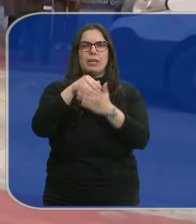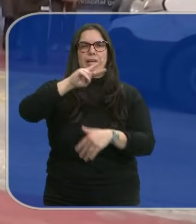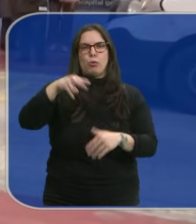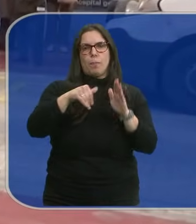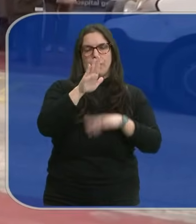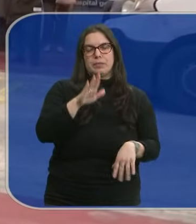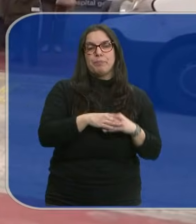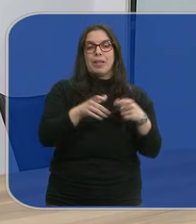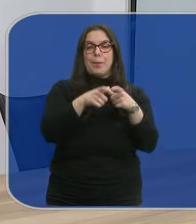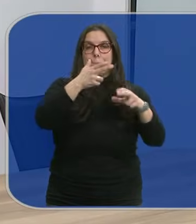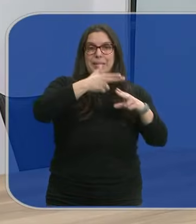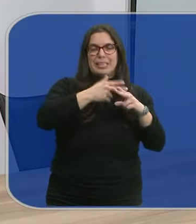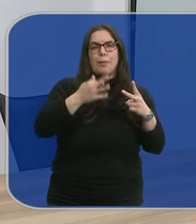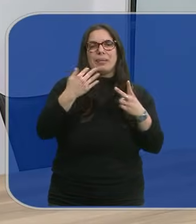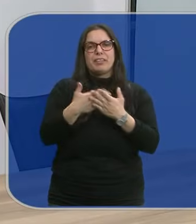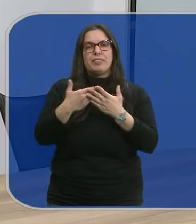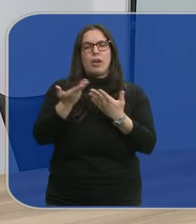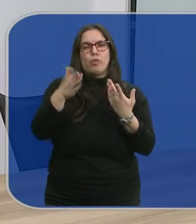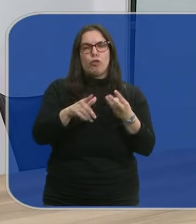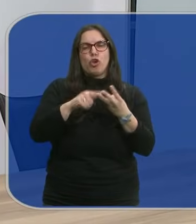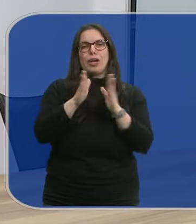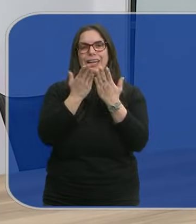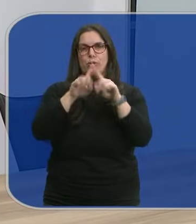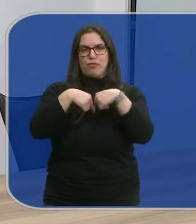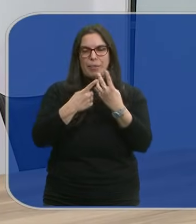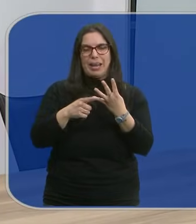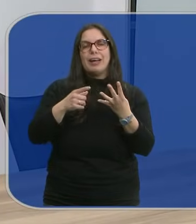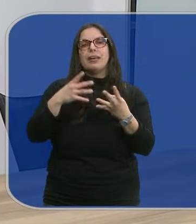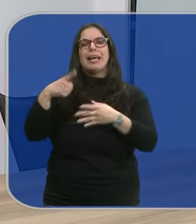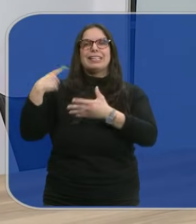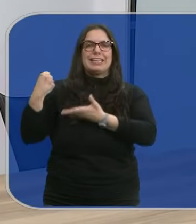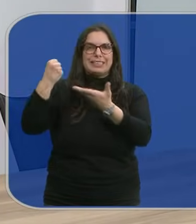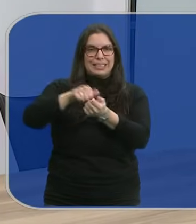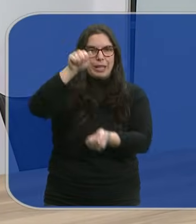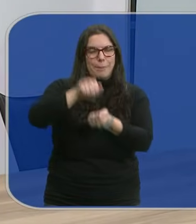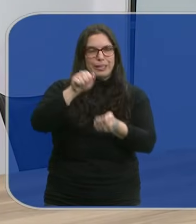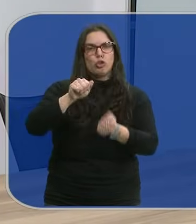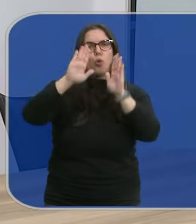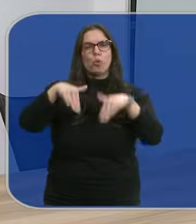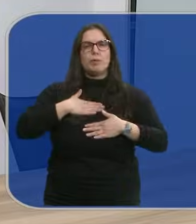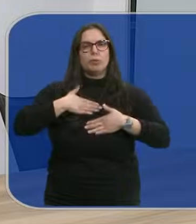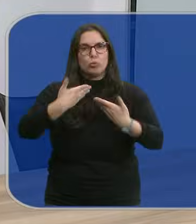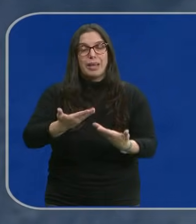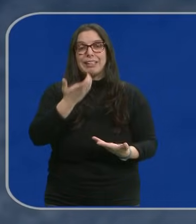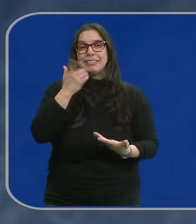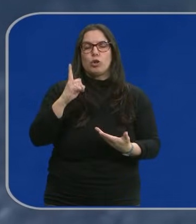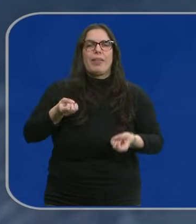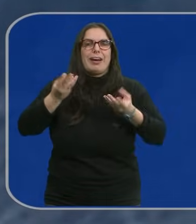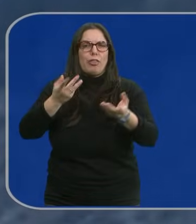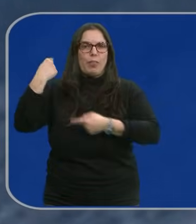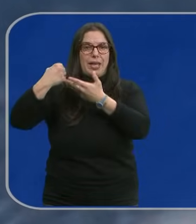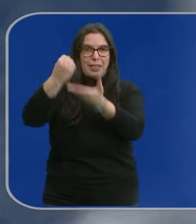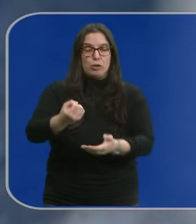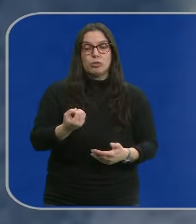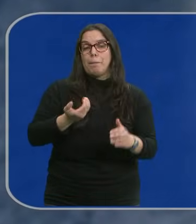del billete de tren, tienen que conseguir certificado de función, libro de familia, testamento, últimas voluntades y, si no hay testamento, una declaración de herederos. El dinero debe